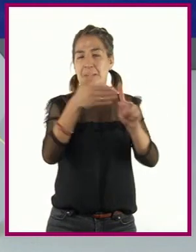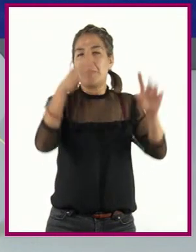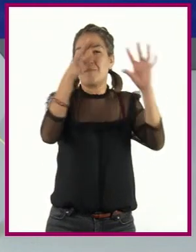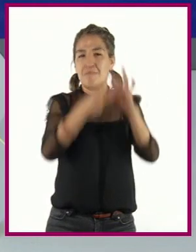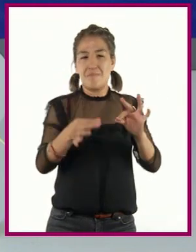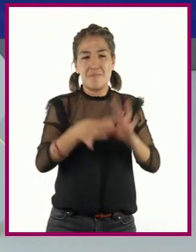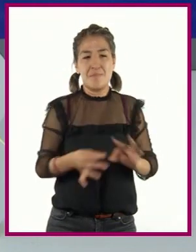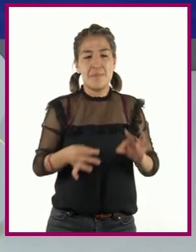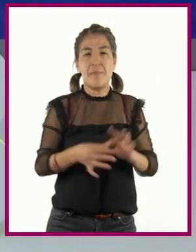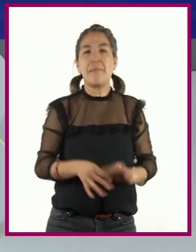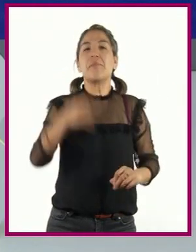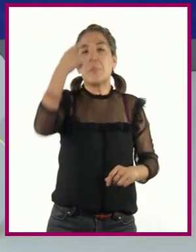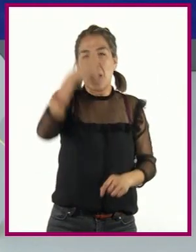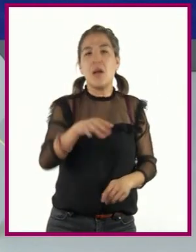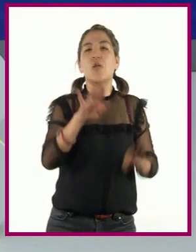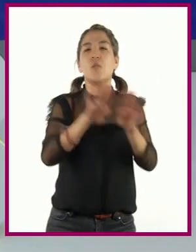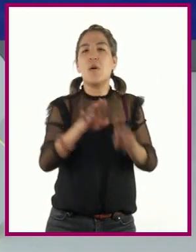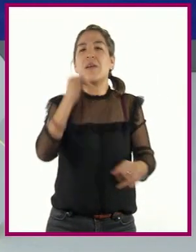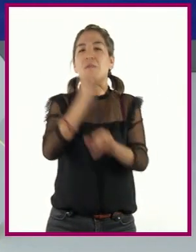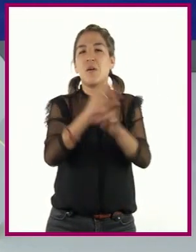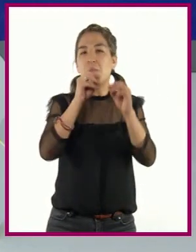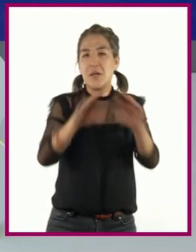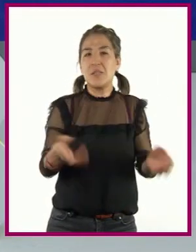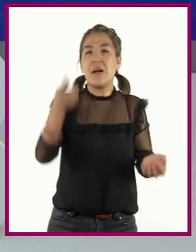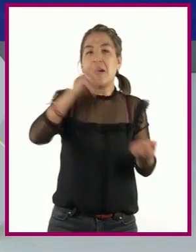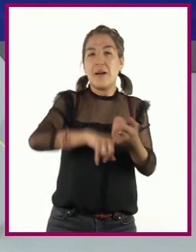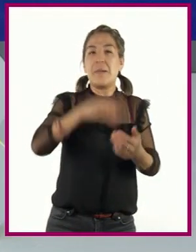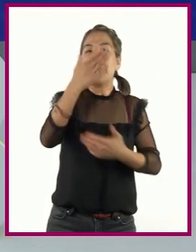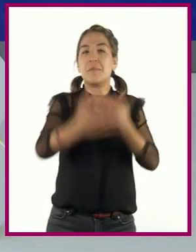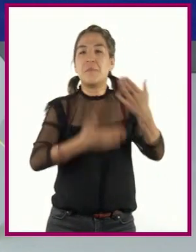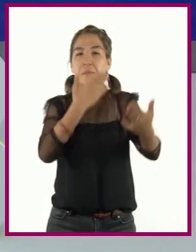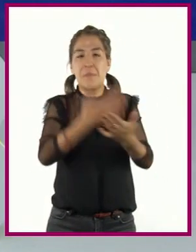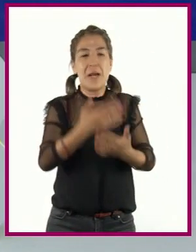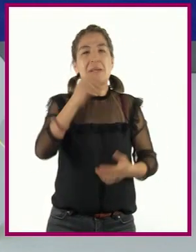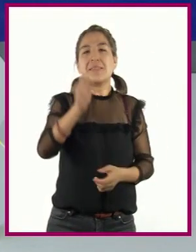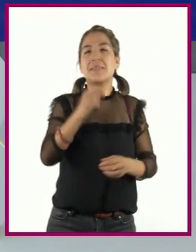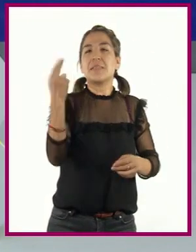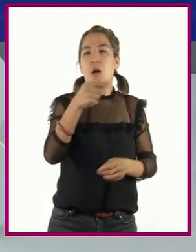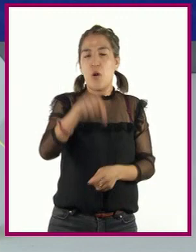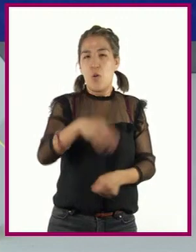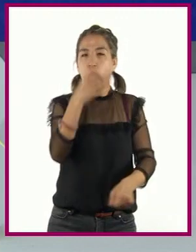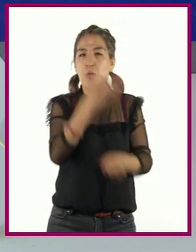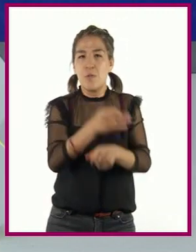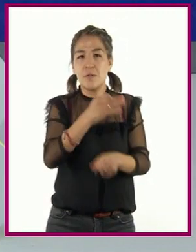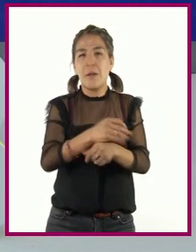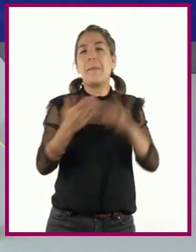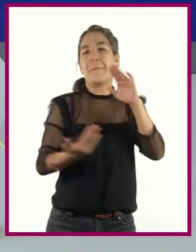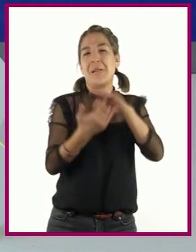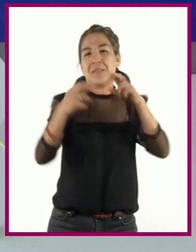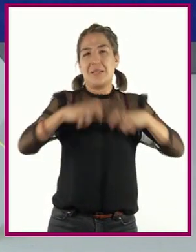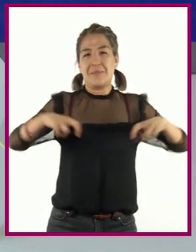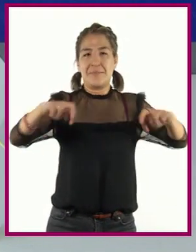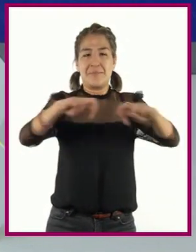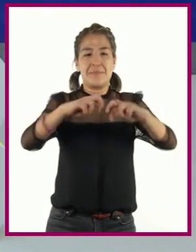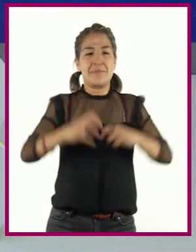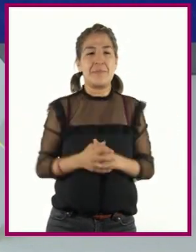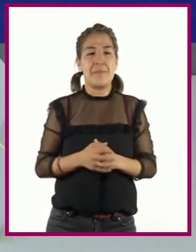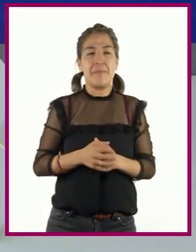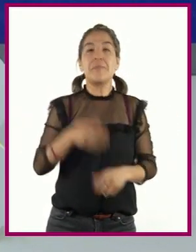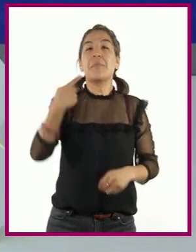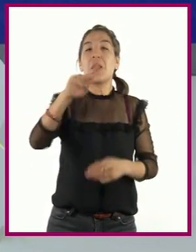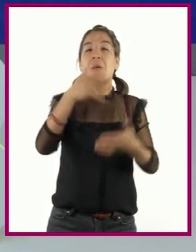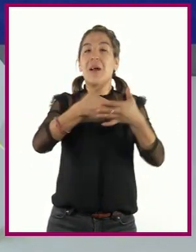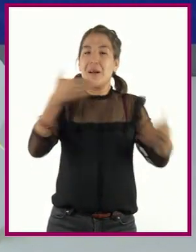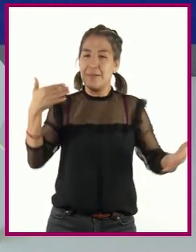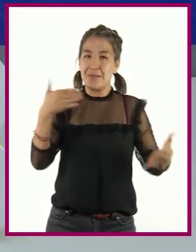planteado, a la obtención de información precisa y necesaria para utilizar en este caso en una mesa redonda. Pero